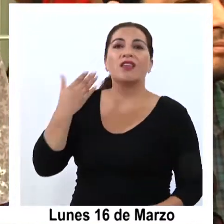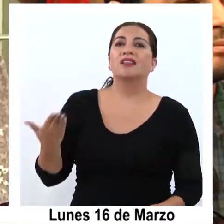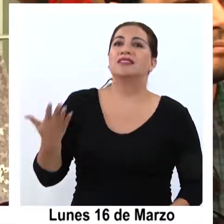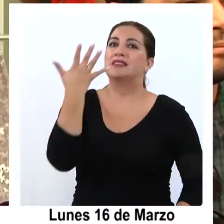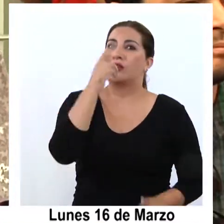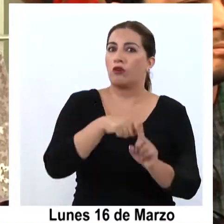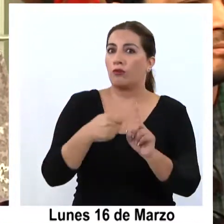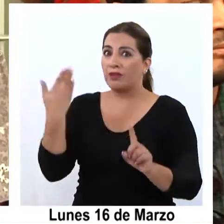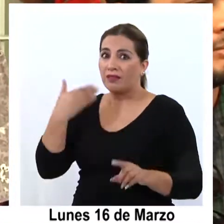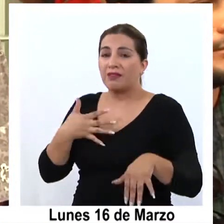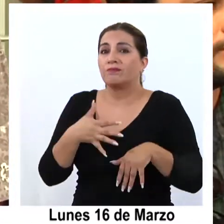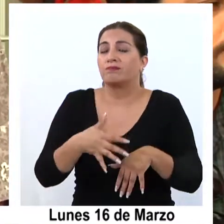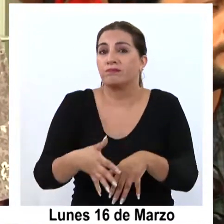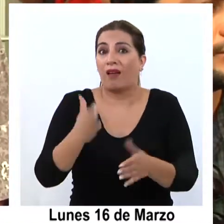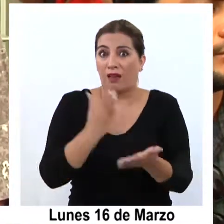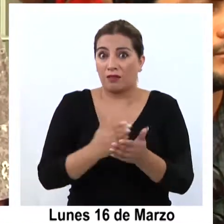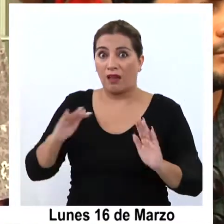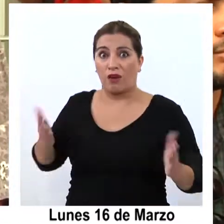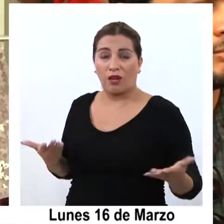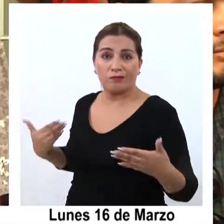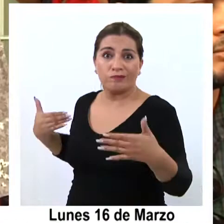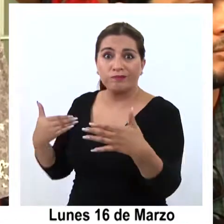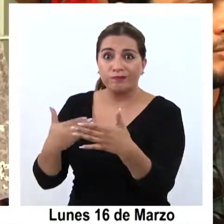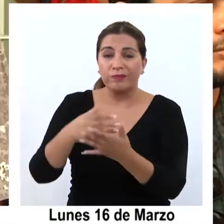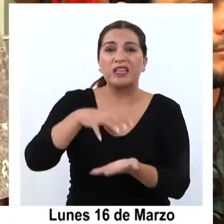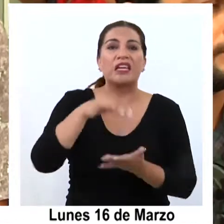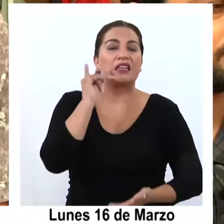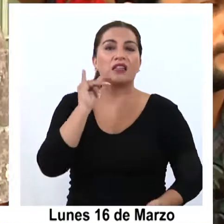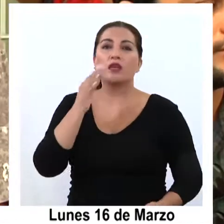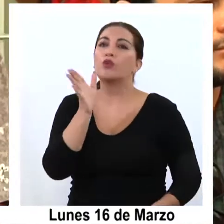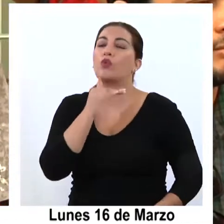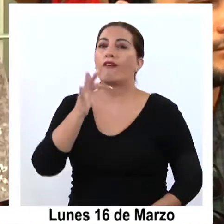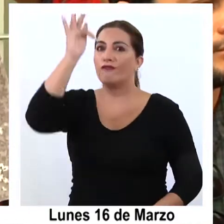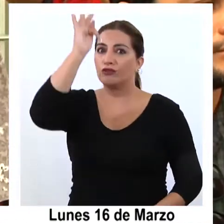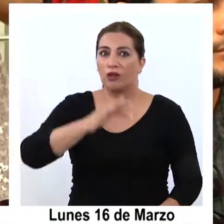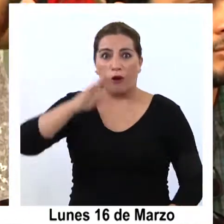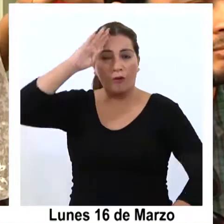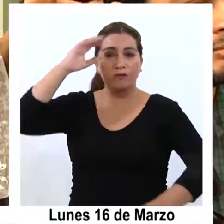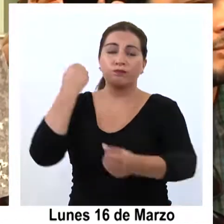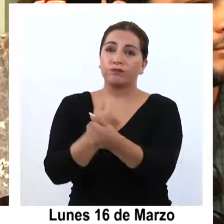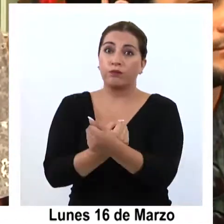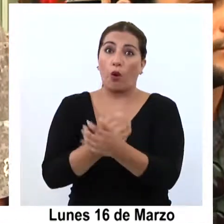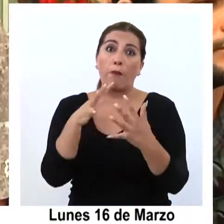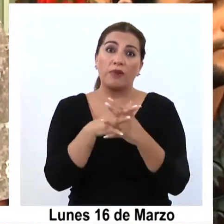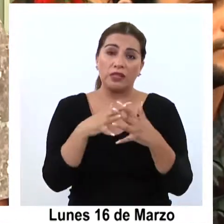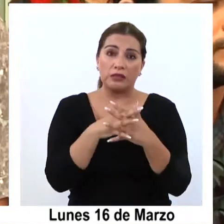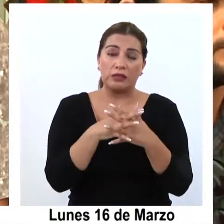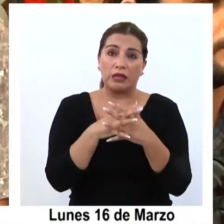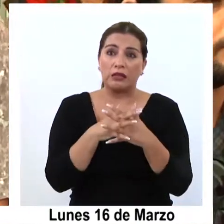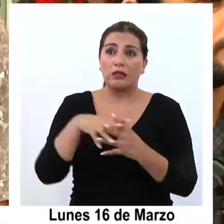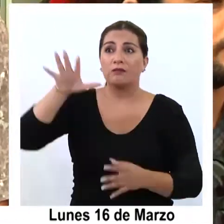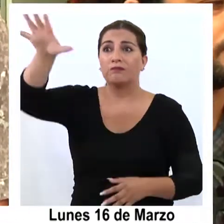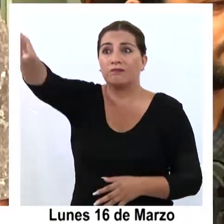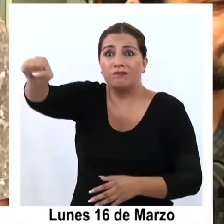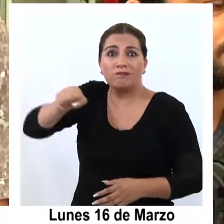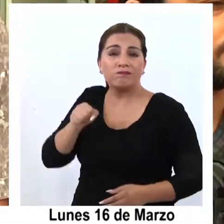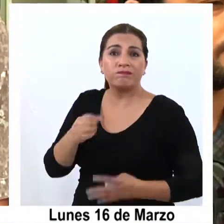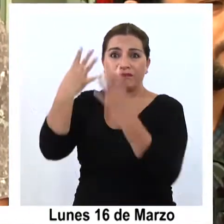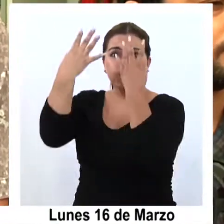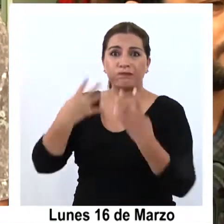recordando que tras cinco meses de movilizaciones, la fecha, en nuestra región no existe ningún funcionario policial o militar